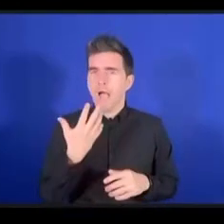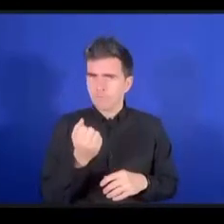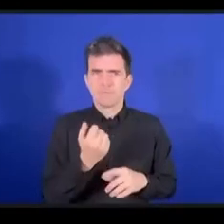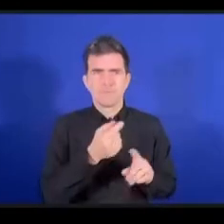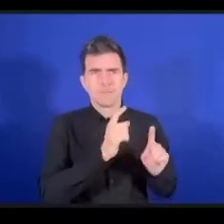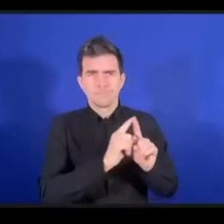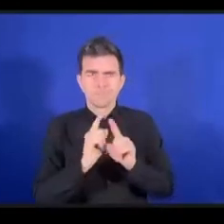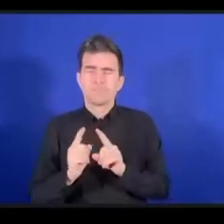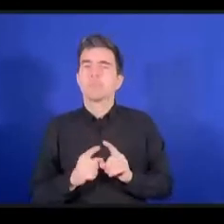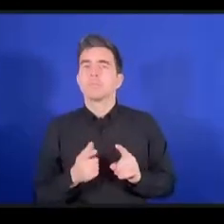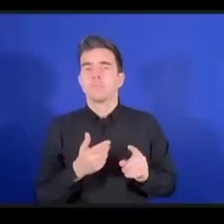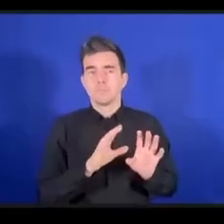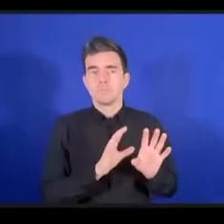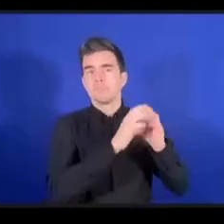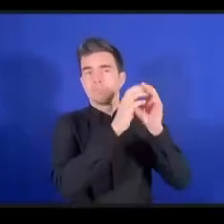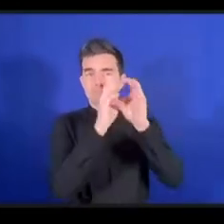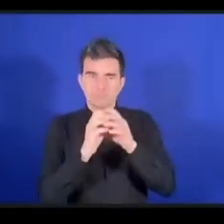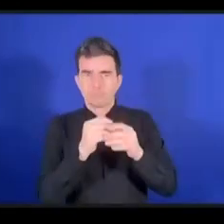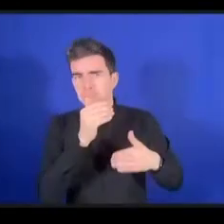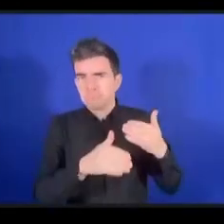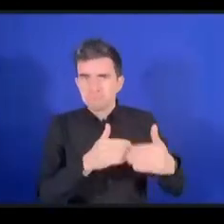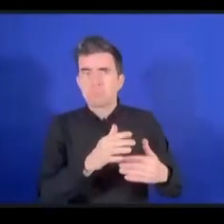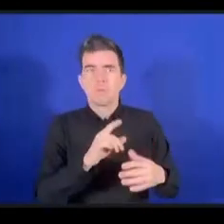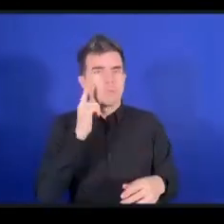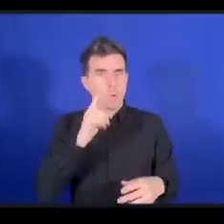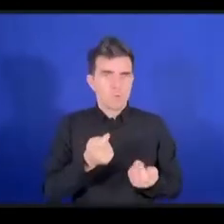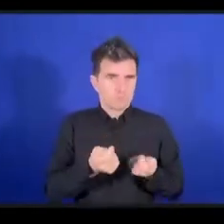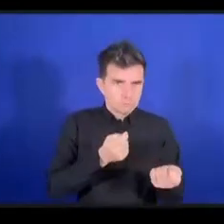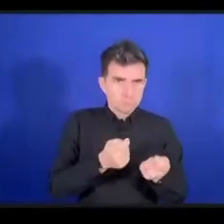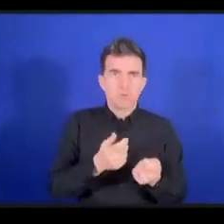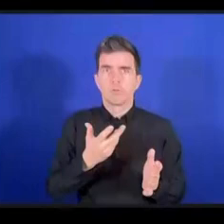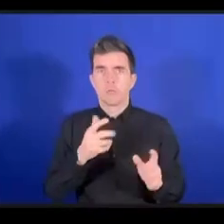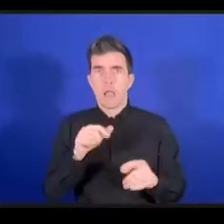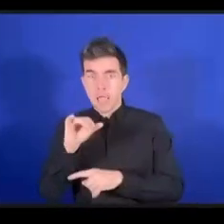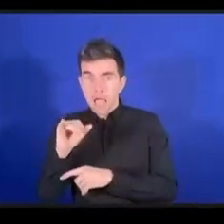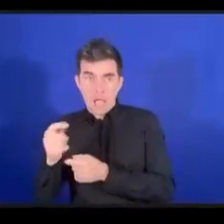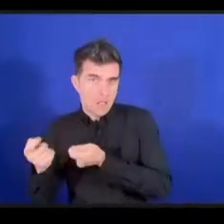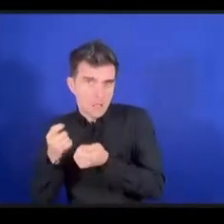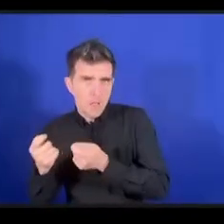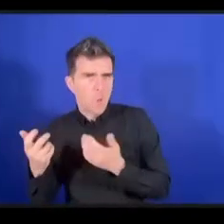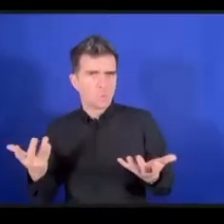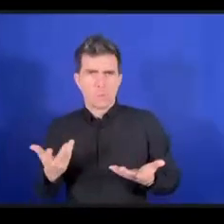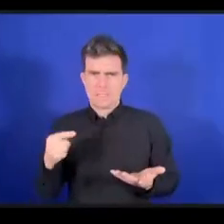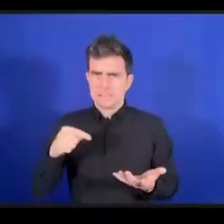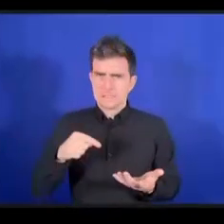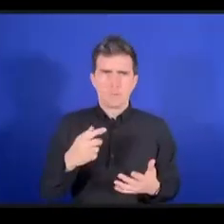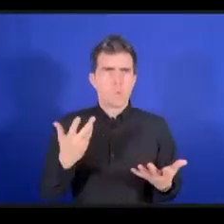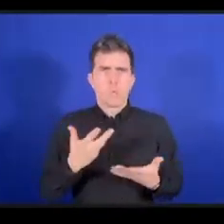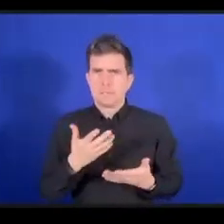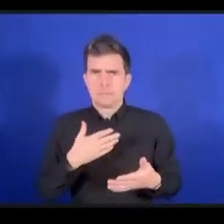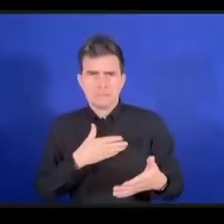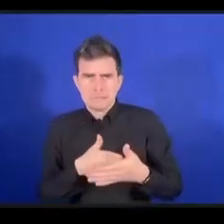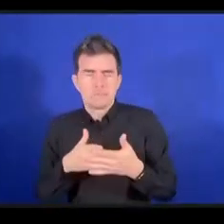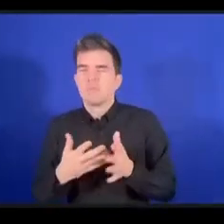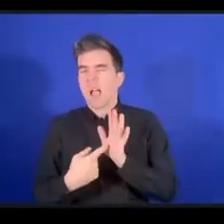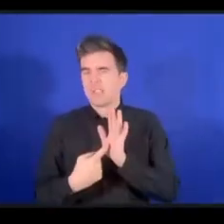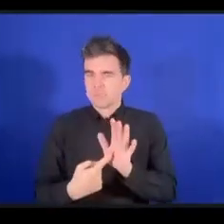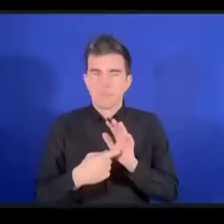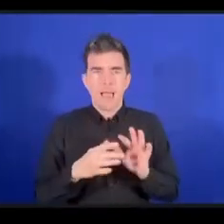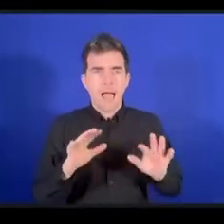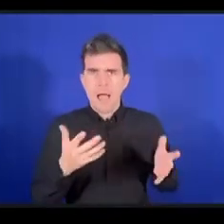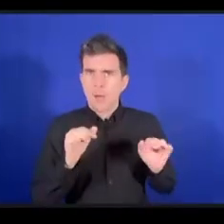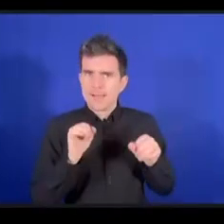la Inteligencia artificial podrían aportar beneficios ventajas de escalabilidad de reducción de